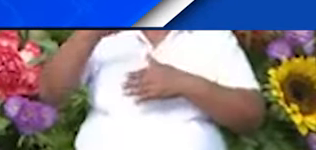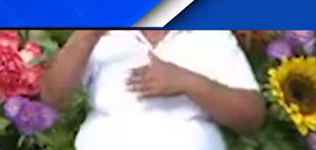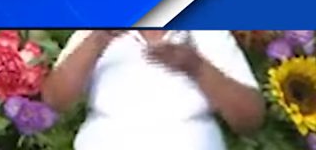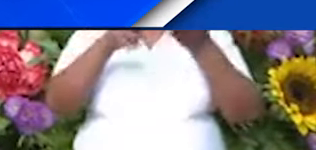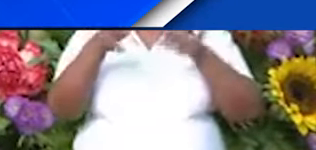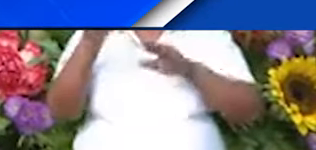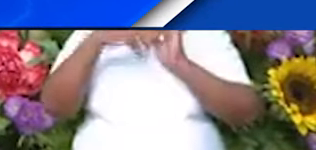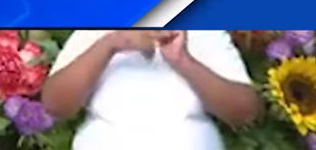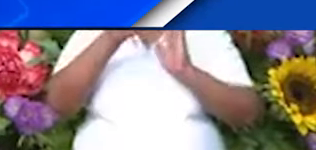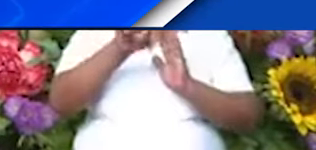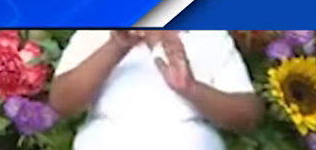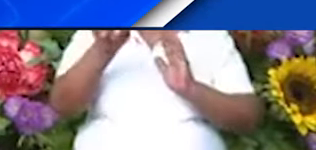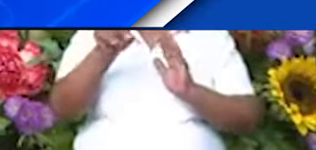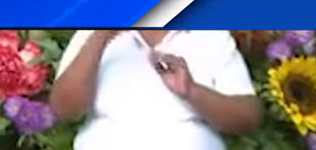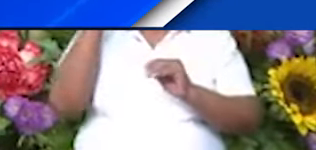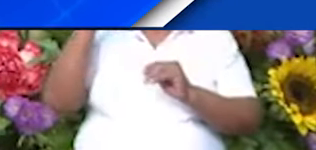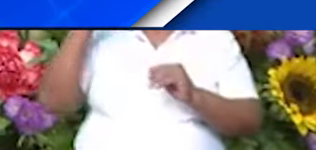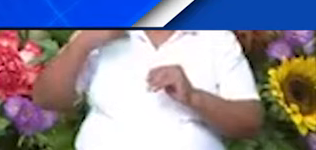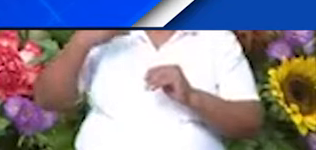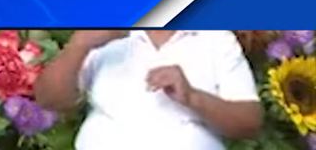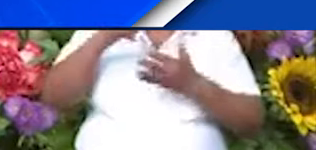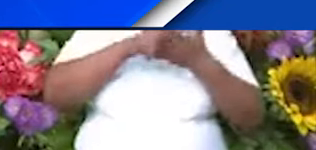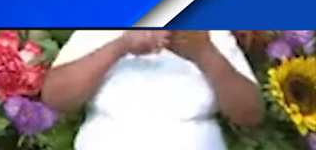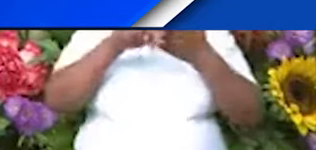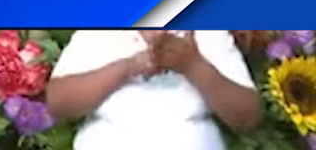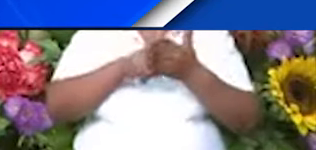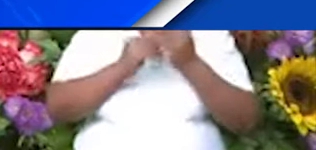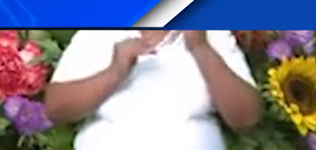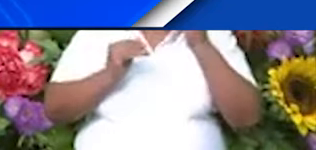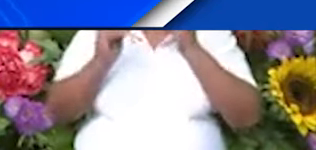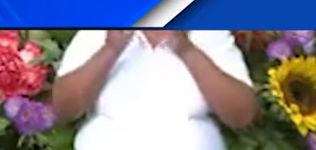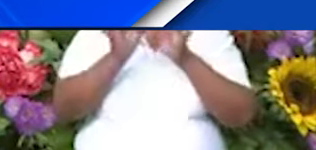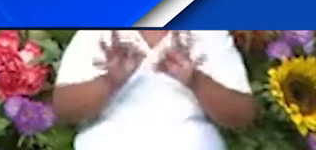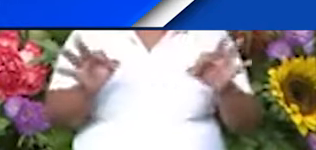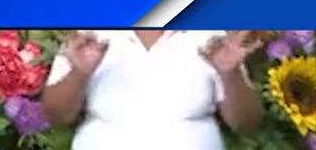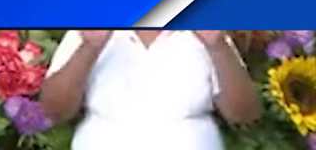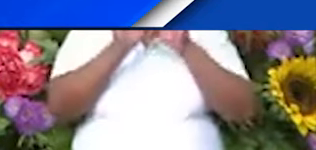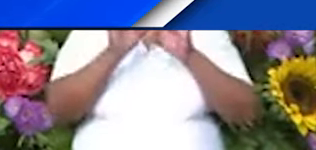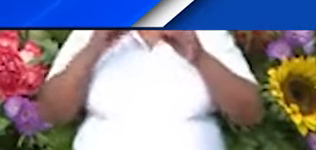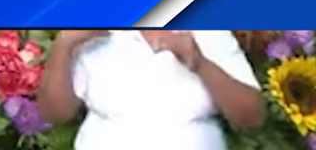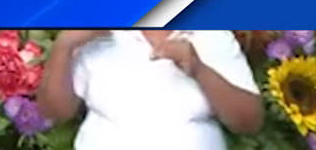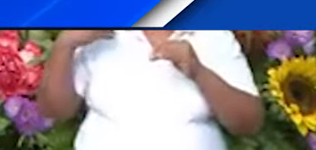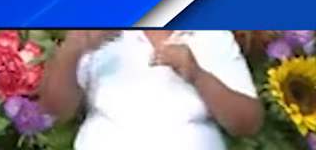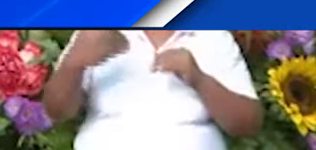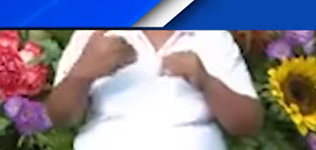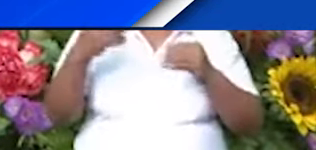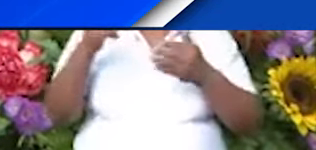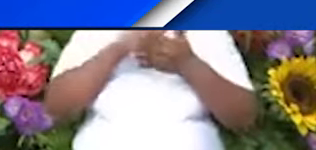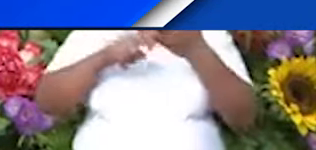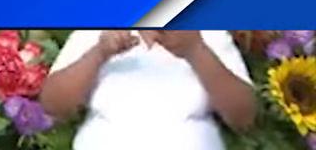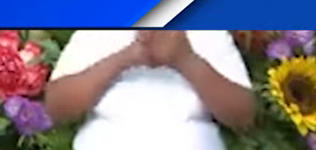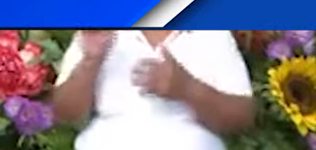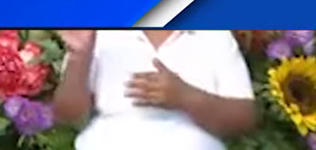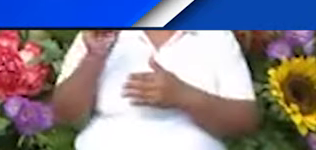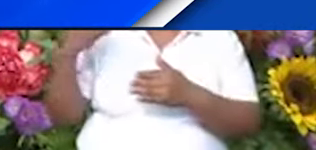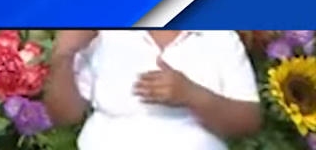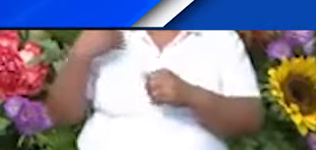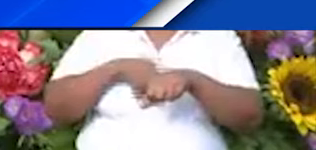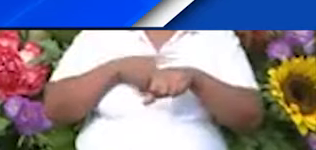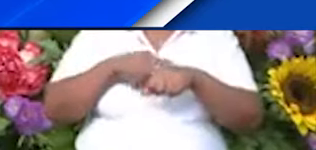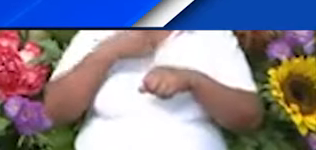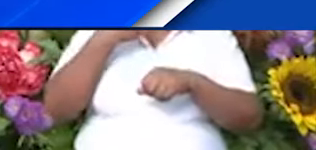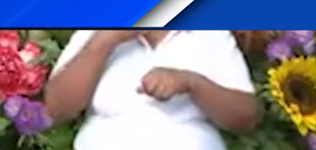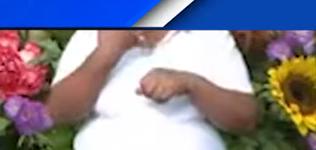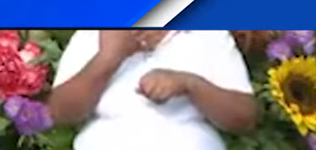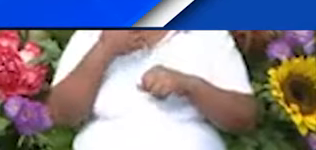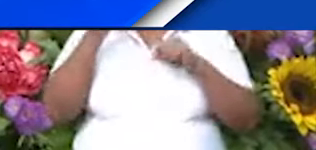2021, uno de los procesos electorales más destacados en la historia electoral reciente, por sus